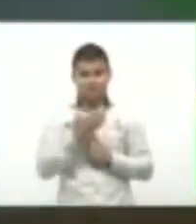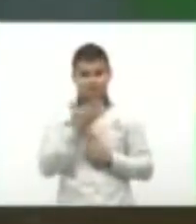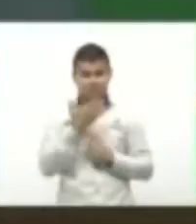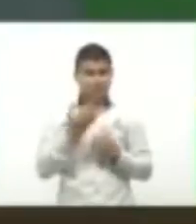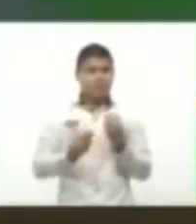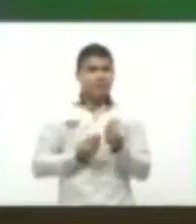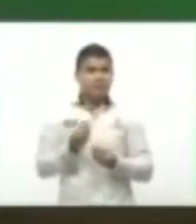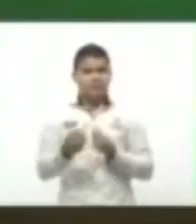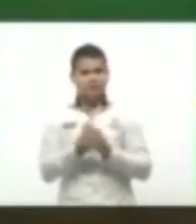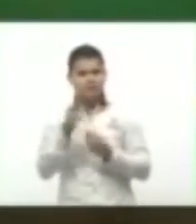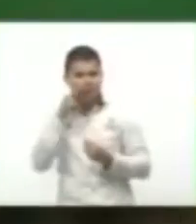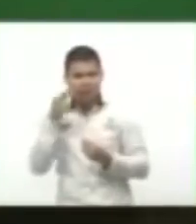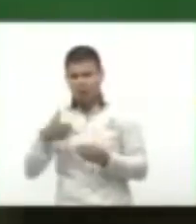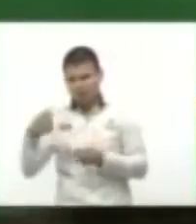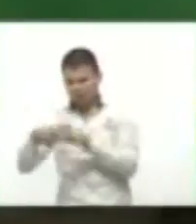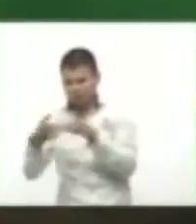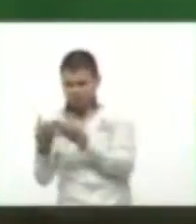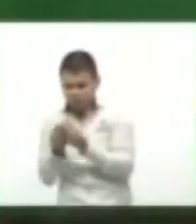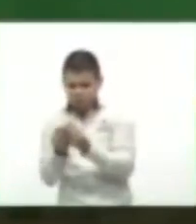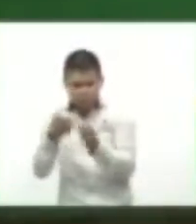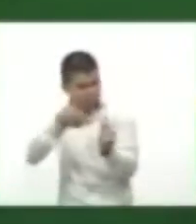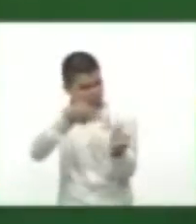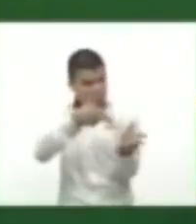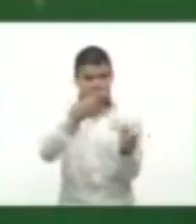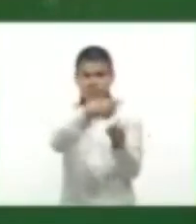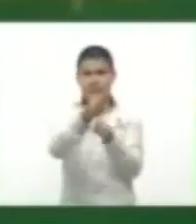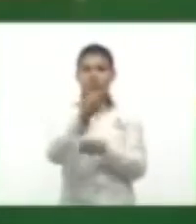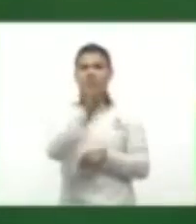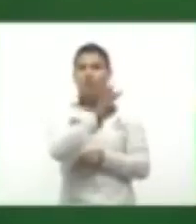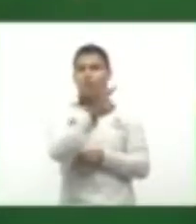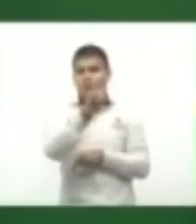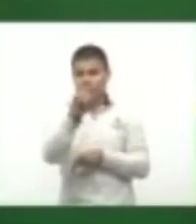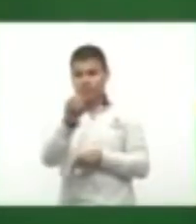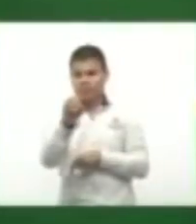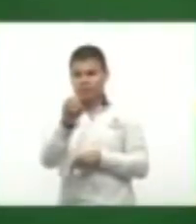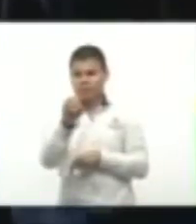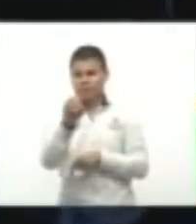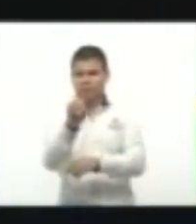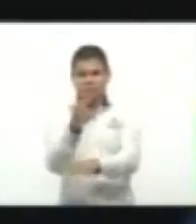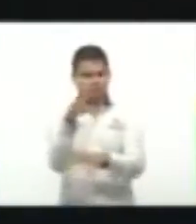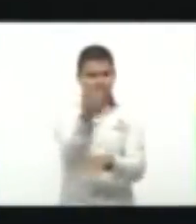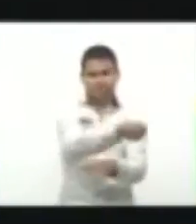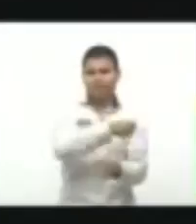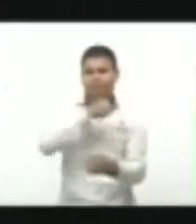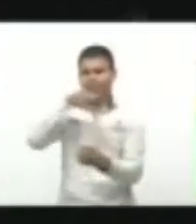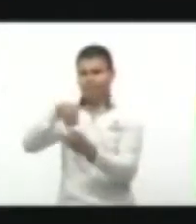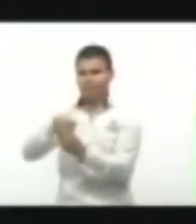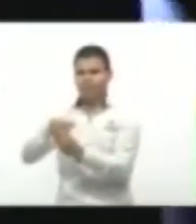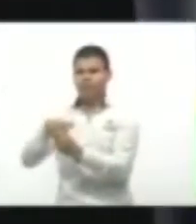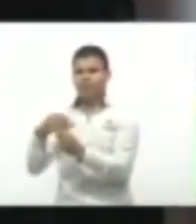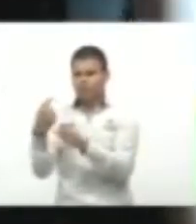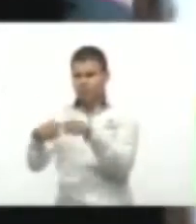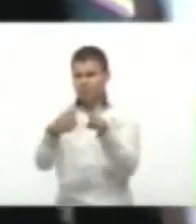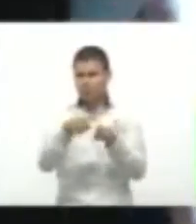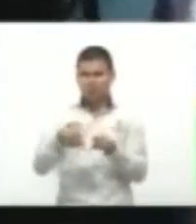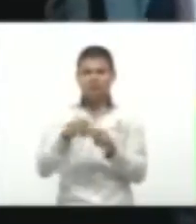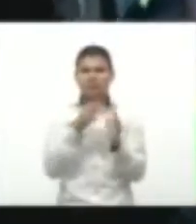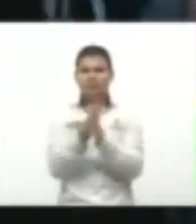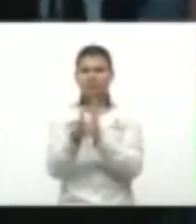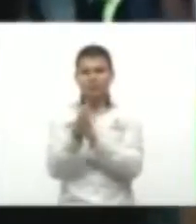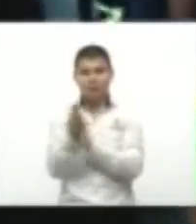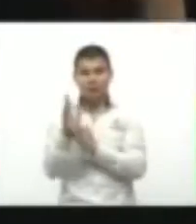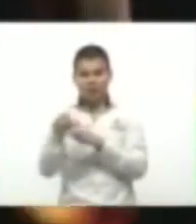operativa en la que se logró la captura de cerca de 800 delincuentes, varios de ellos jefes de sicarios o delincuentes al servicio de esas